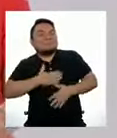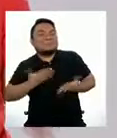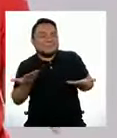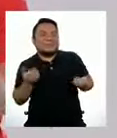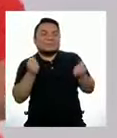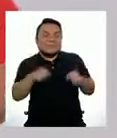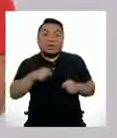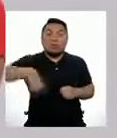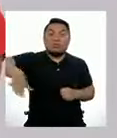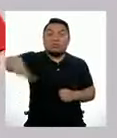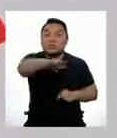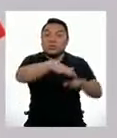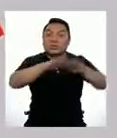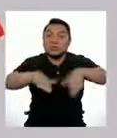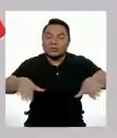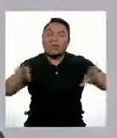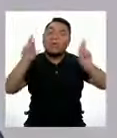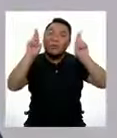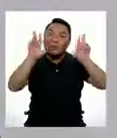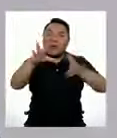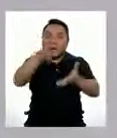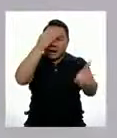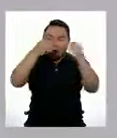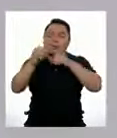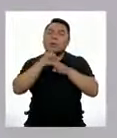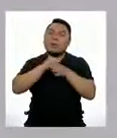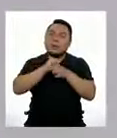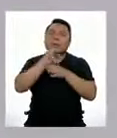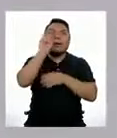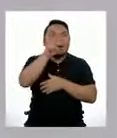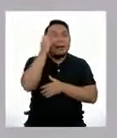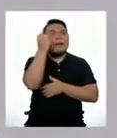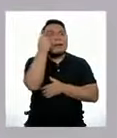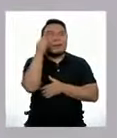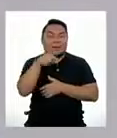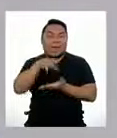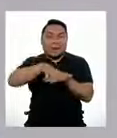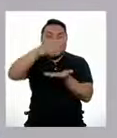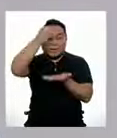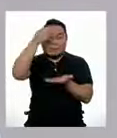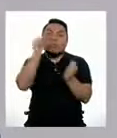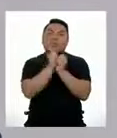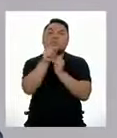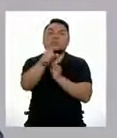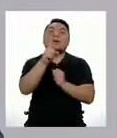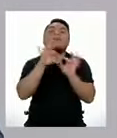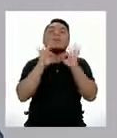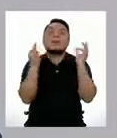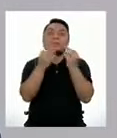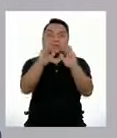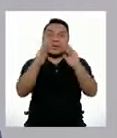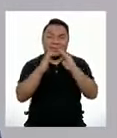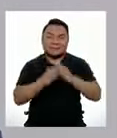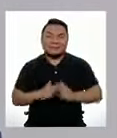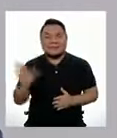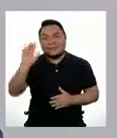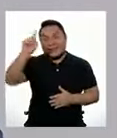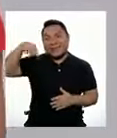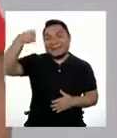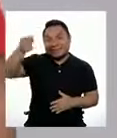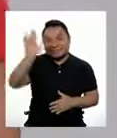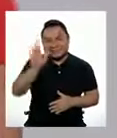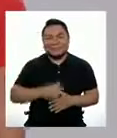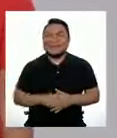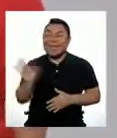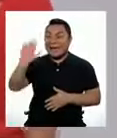y espero que todos los niños y niñas pongan en práctica lo aprendido en esta ocasión junto con sus familias en casa. Hasta la